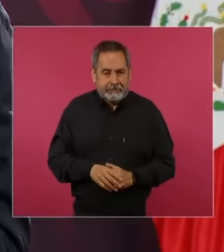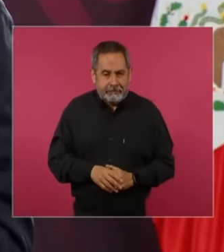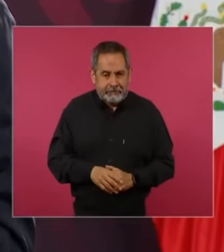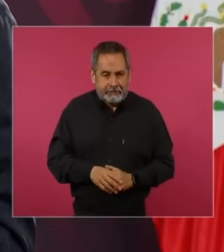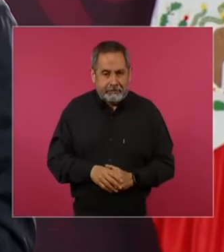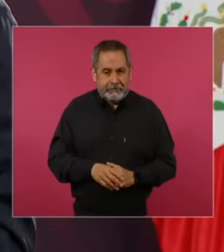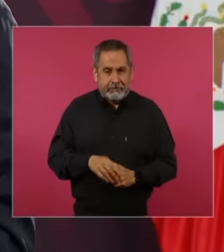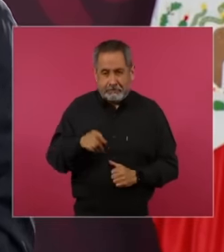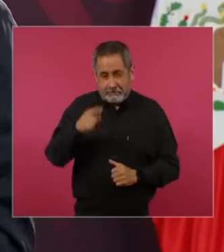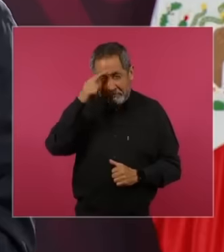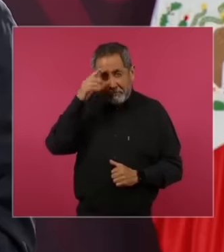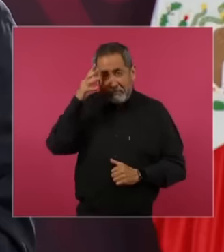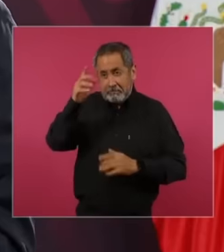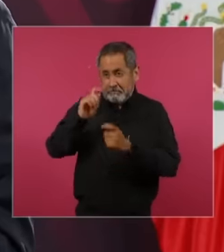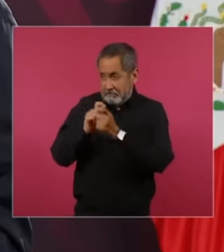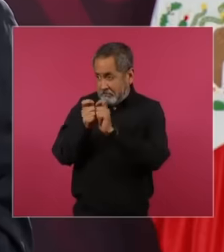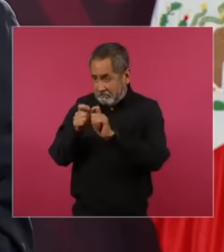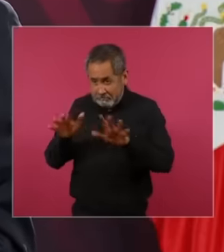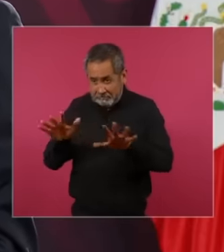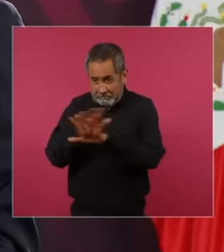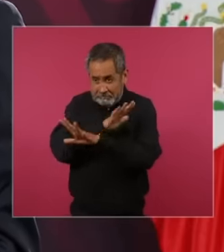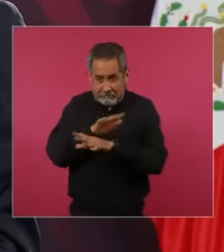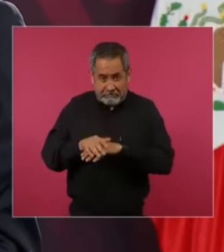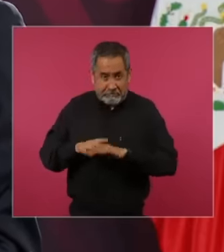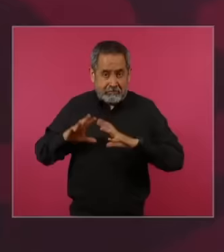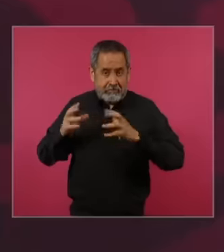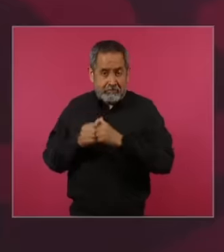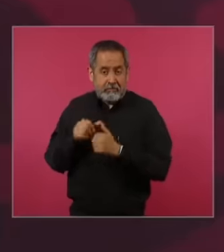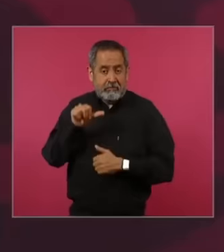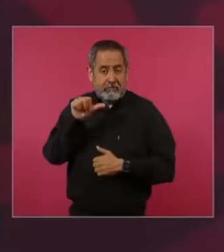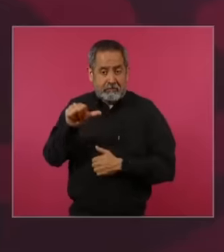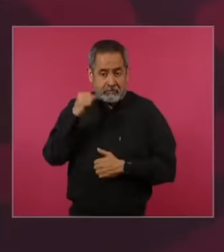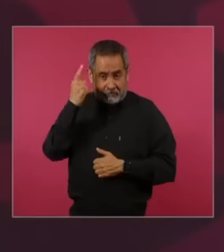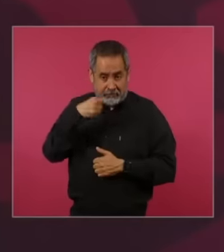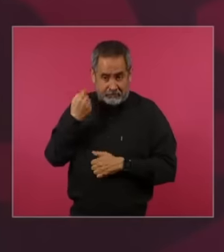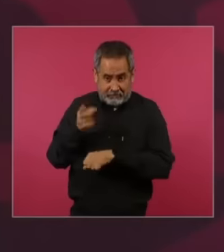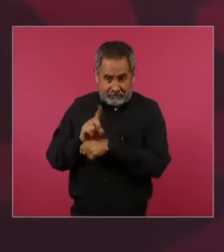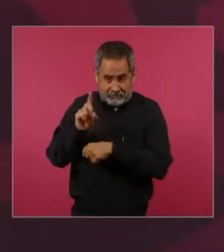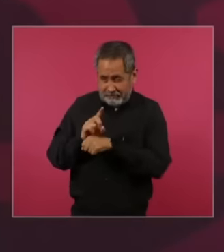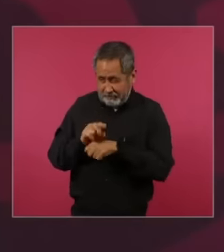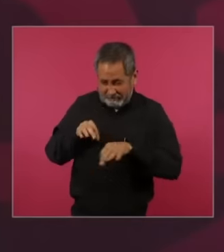se busca transformar y son 16 horas diarias,